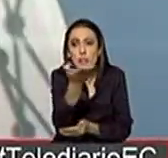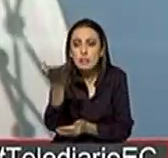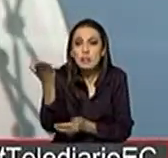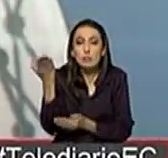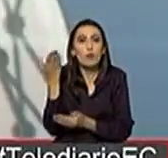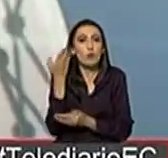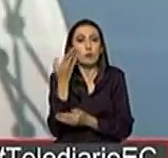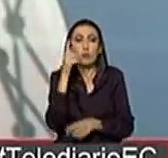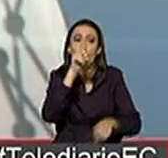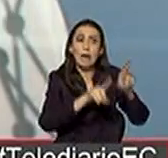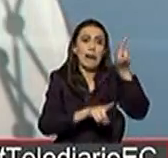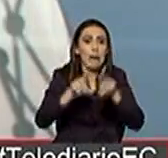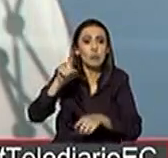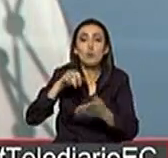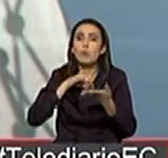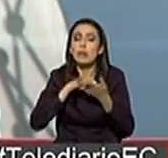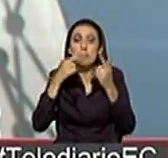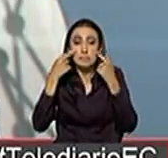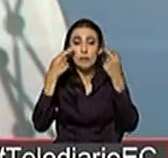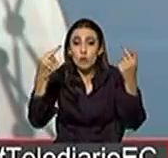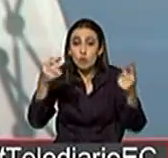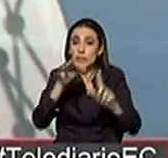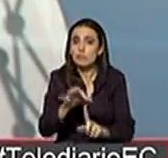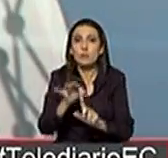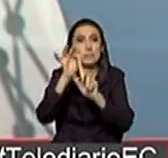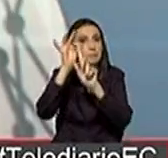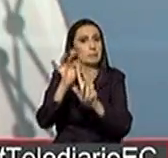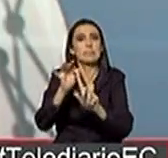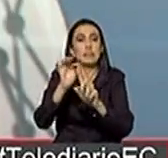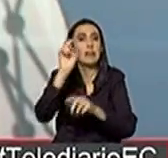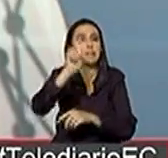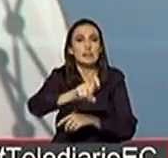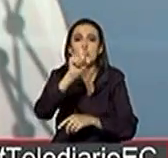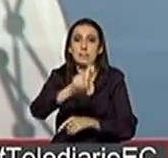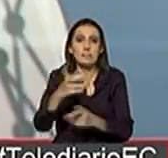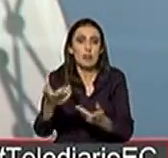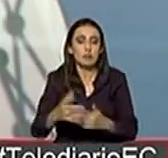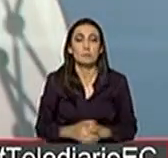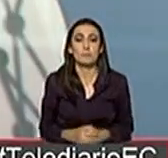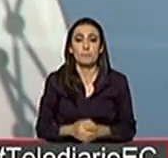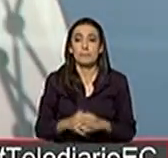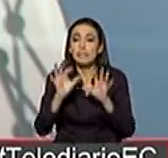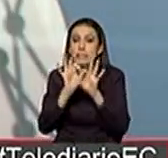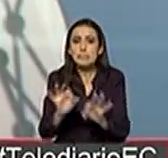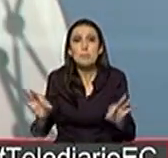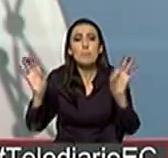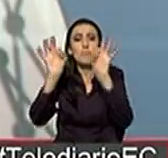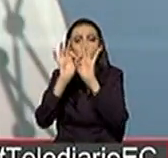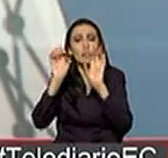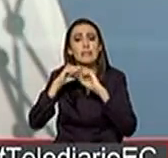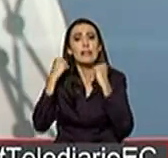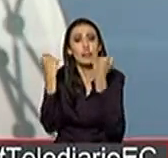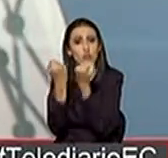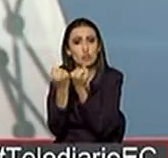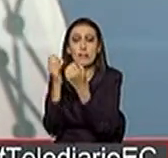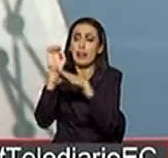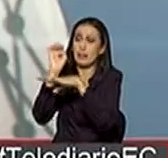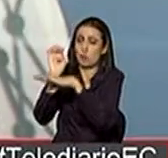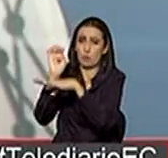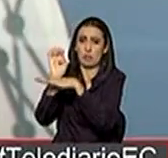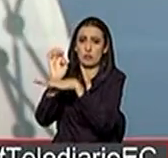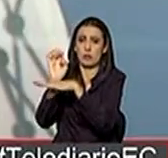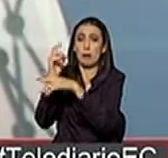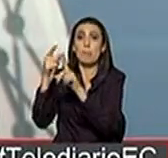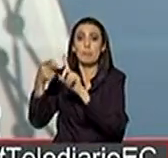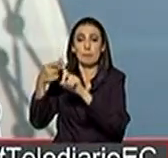son vulnerables actualmente en nuestro país en la sociedad ecuatoriana en su conjunto que es indispensable en la sociedad ecuatoriana en su conjunto es el análisis